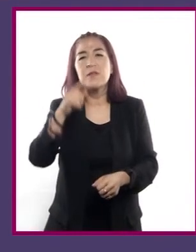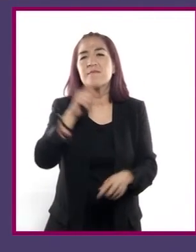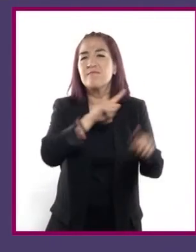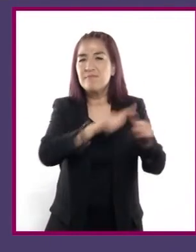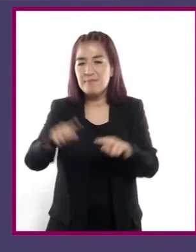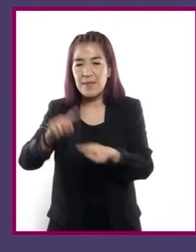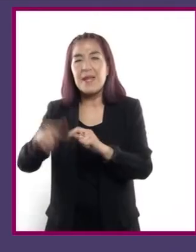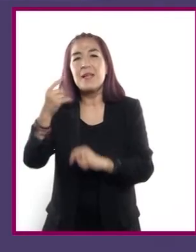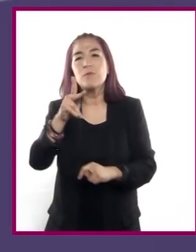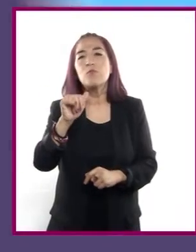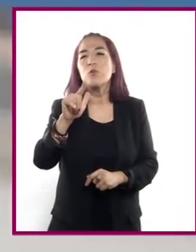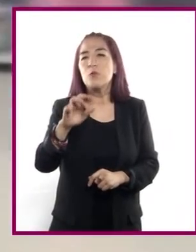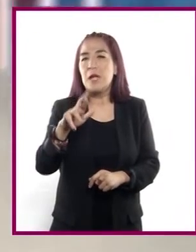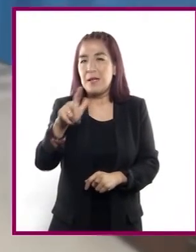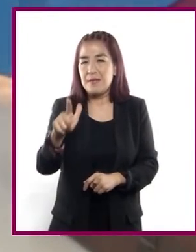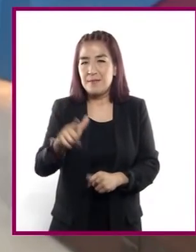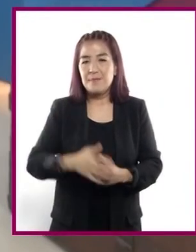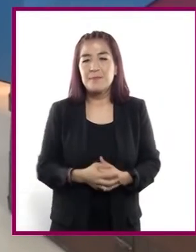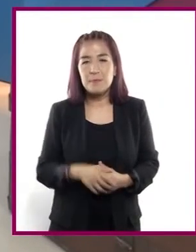diversa?